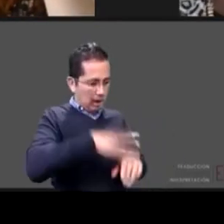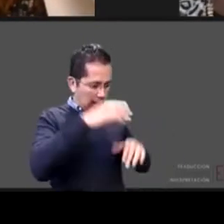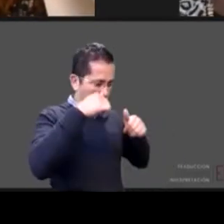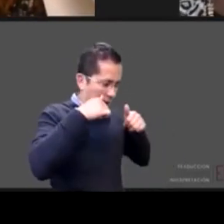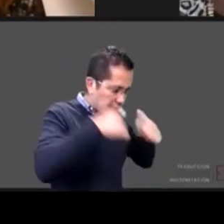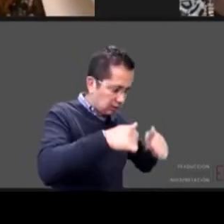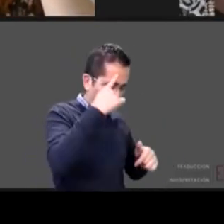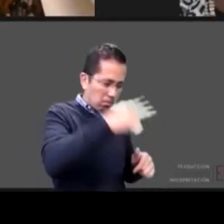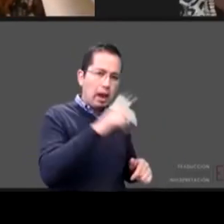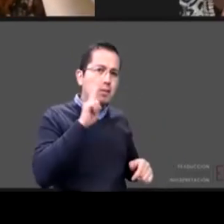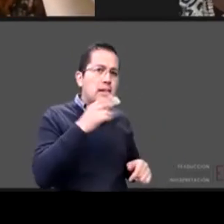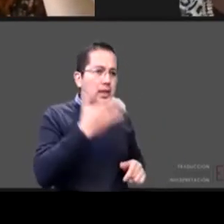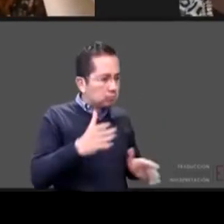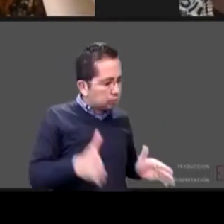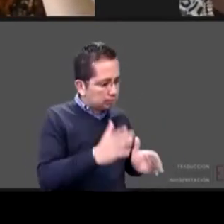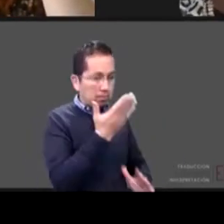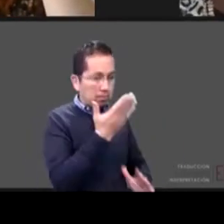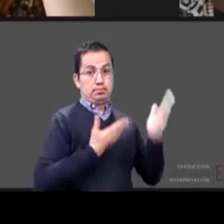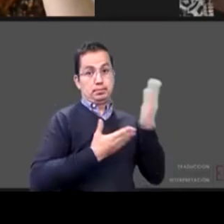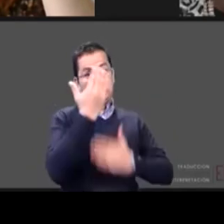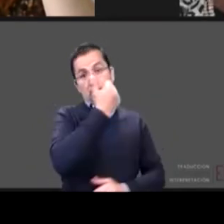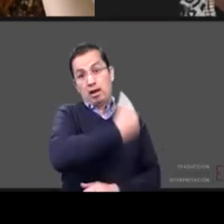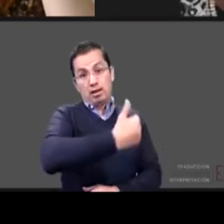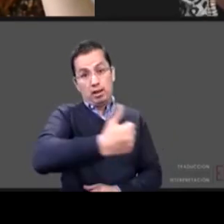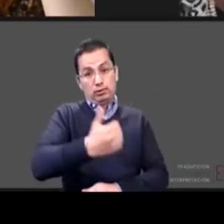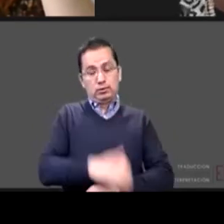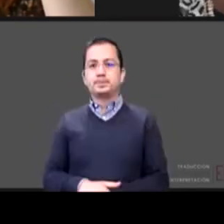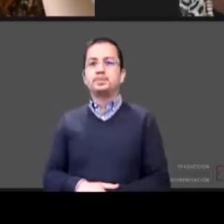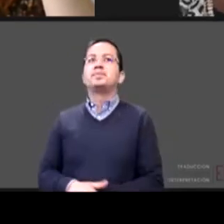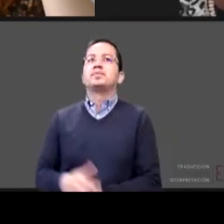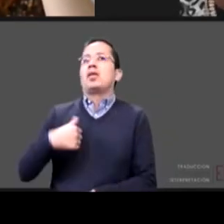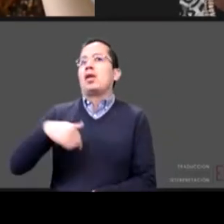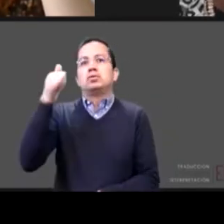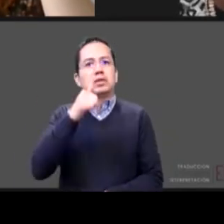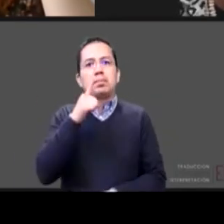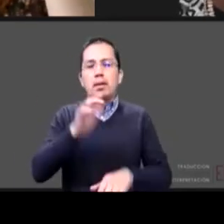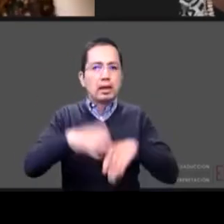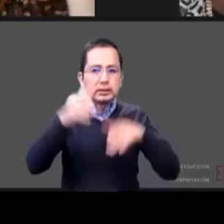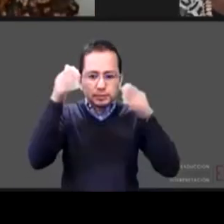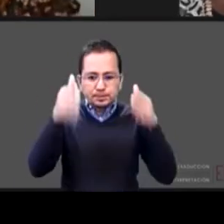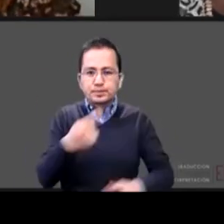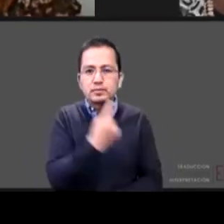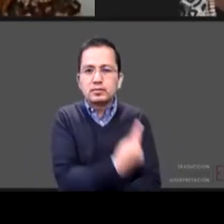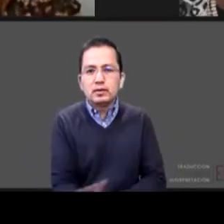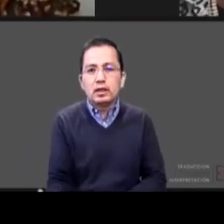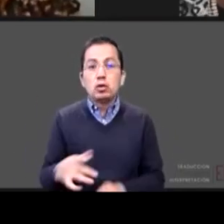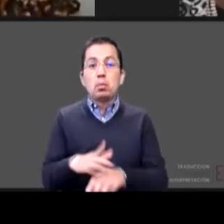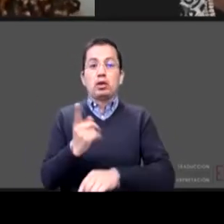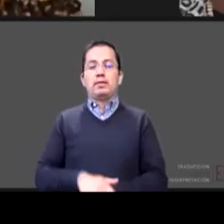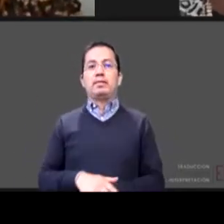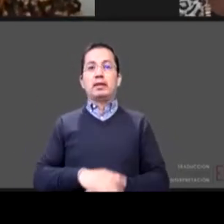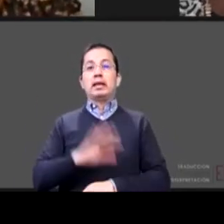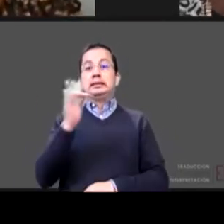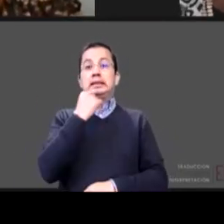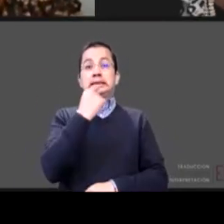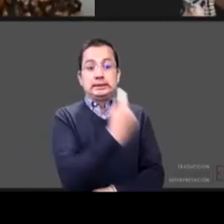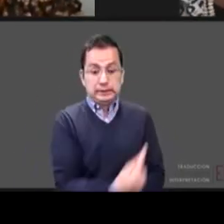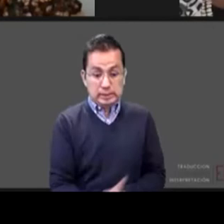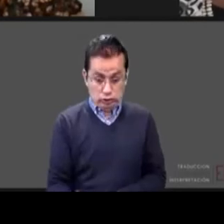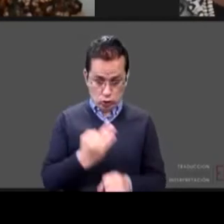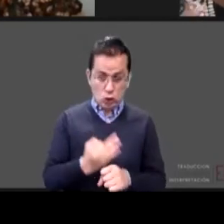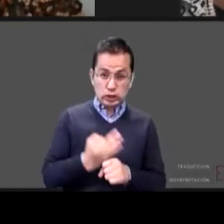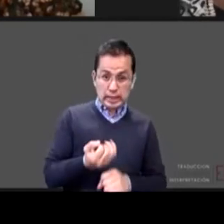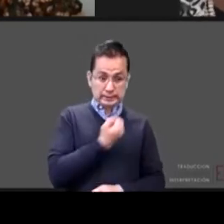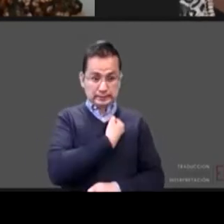mucho en los niños, porque si no tenemos los niños sanos, listos para el día de mañana, pues